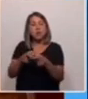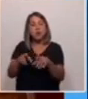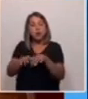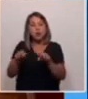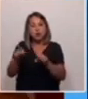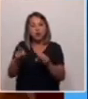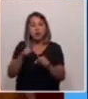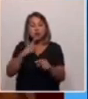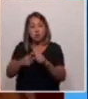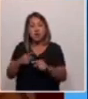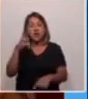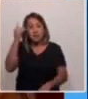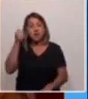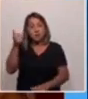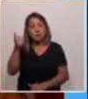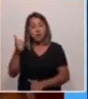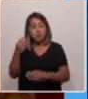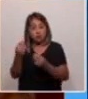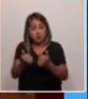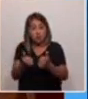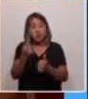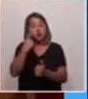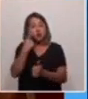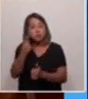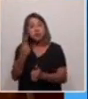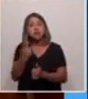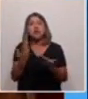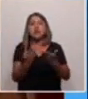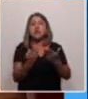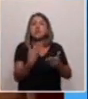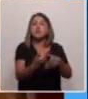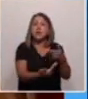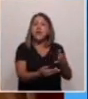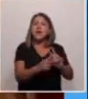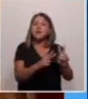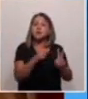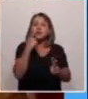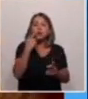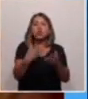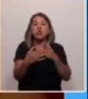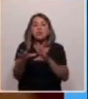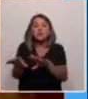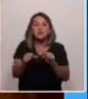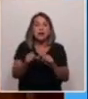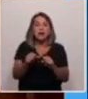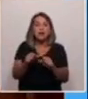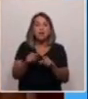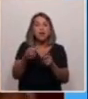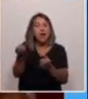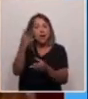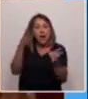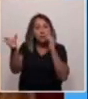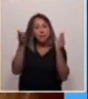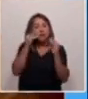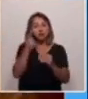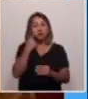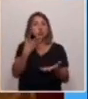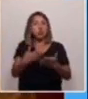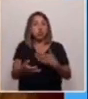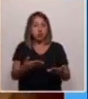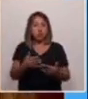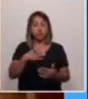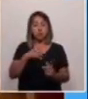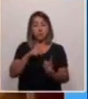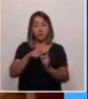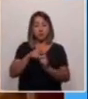¿la idea es buena? Sí, por supuesto, este es conocimiento. ¿Cómo se genera el conocimiento? ¿De dónde viene? Y acá es donde a mí me complica, porque en lo personal